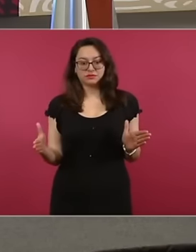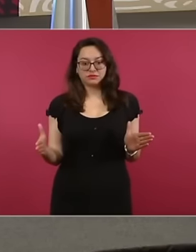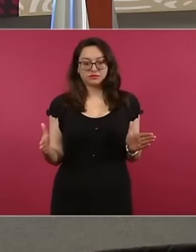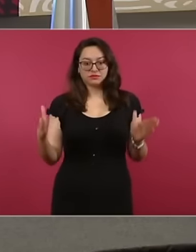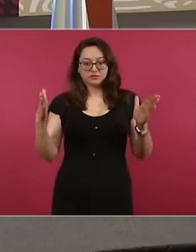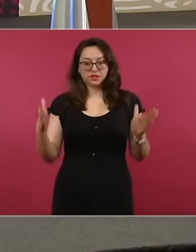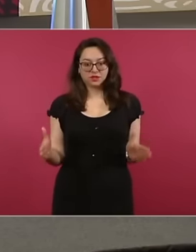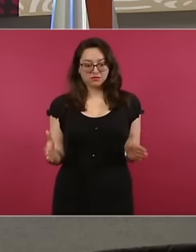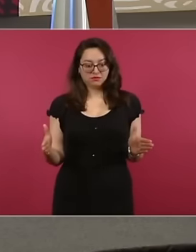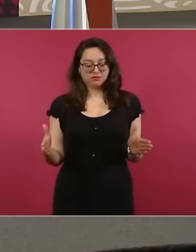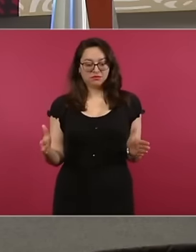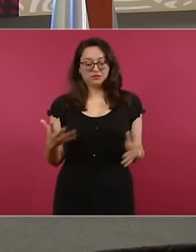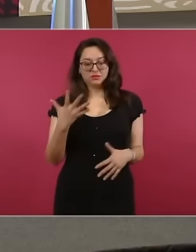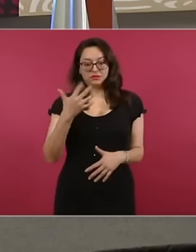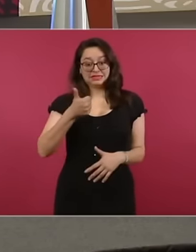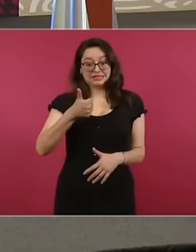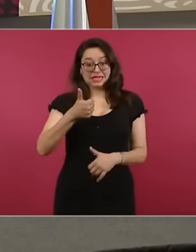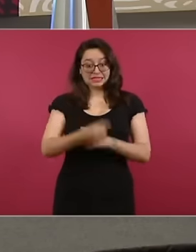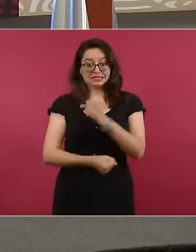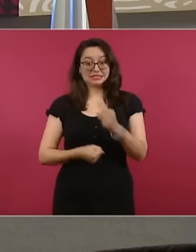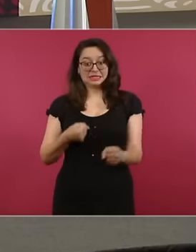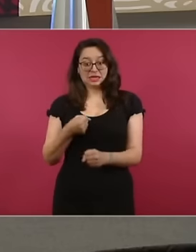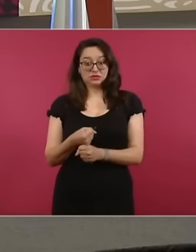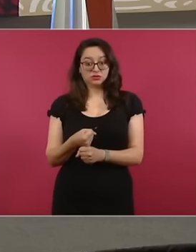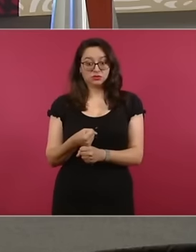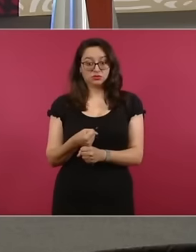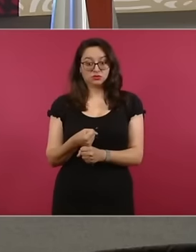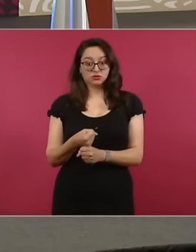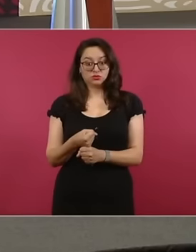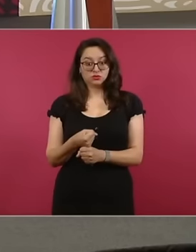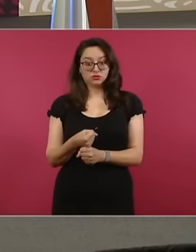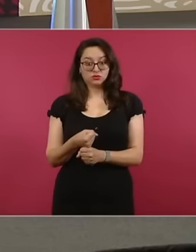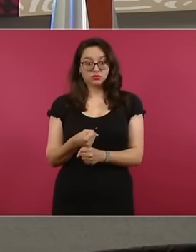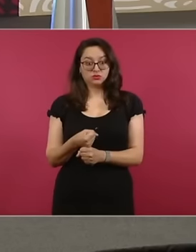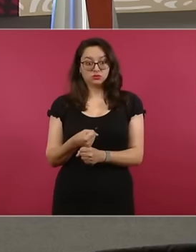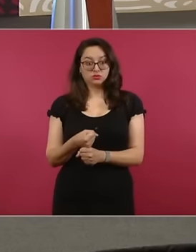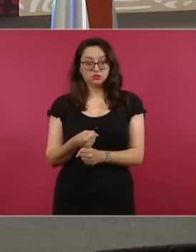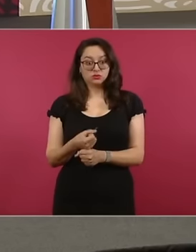927 comprados. Todo lo demás